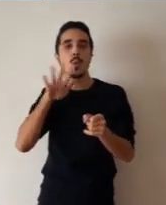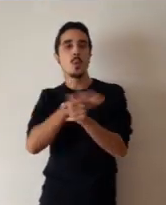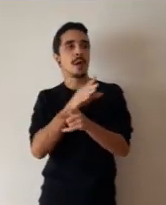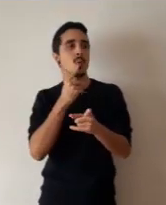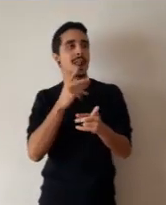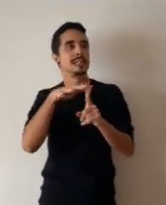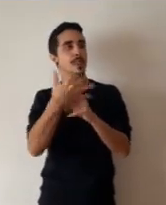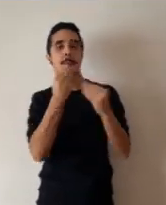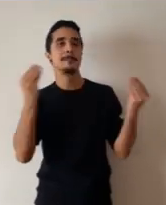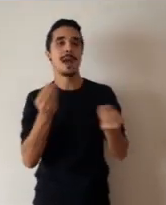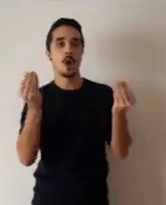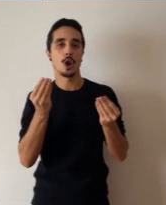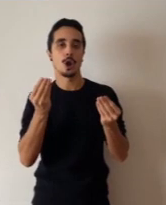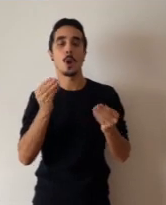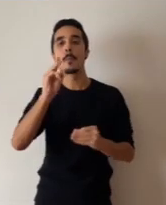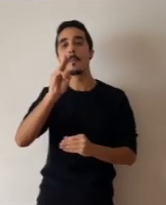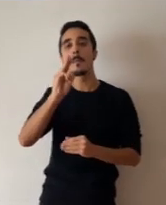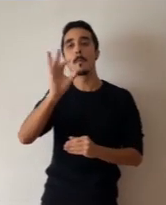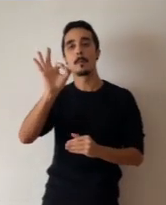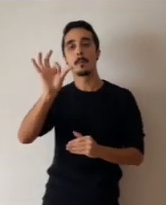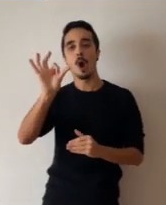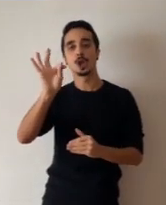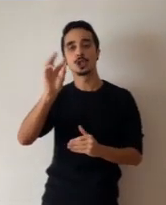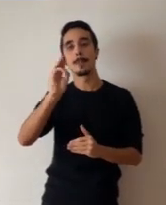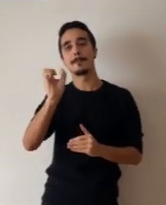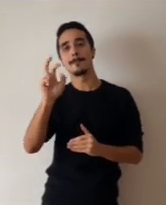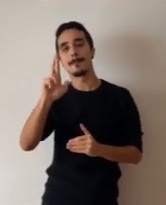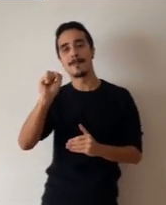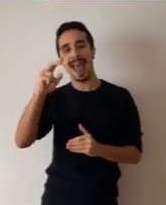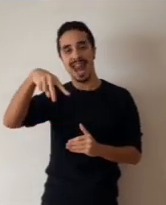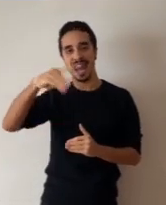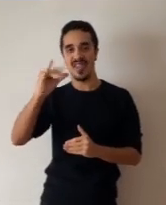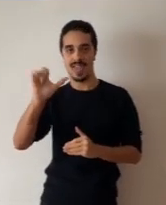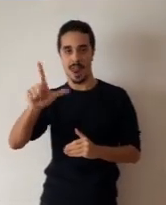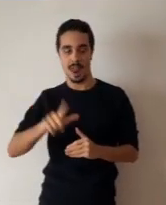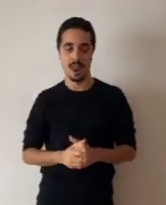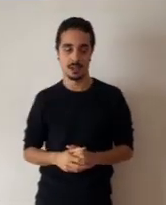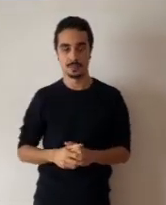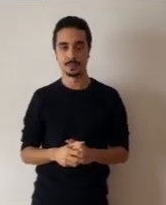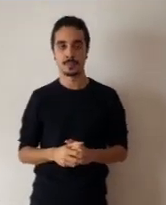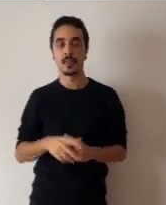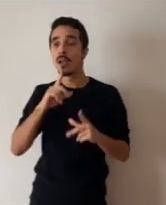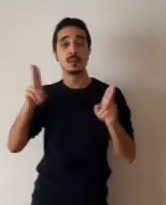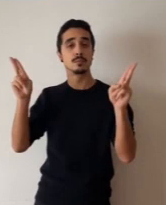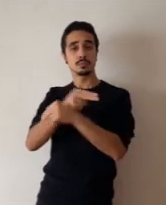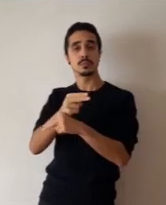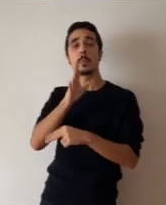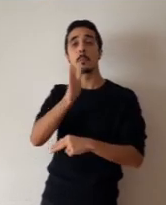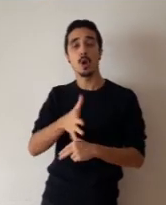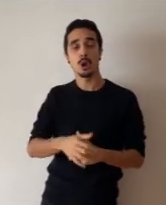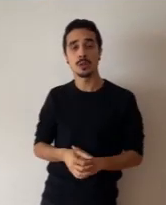que cubría mejor lo que es todo el momento postprandial, ¿no? ¿Por